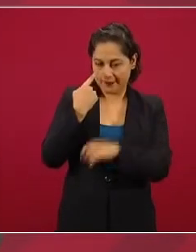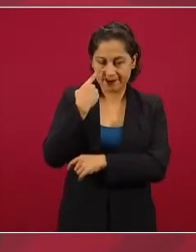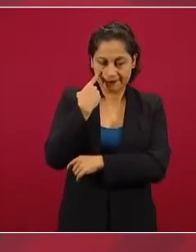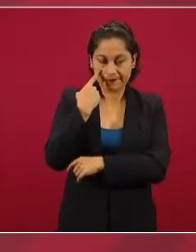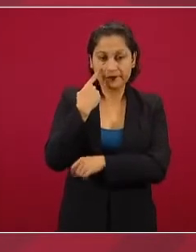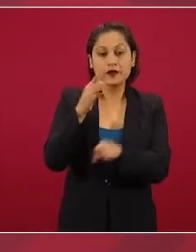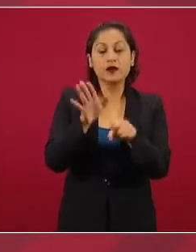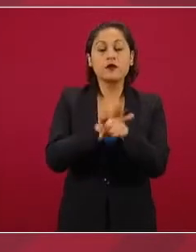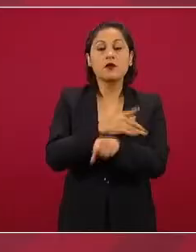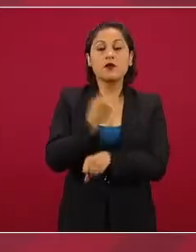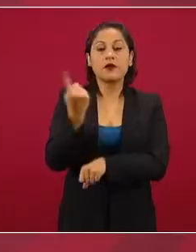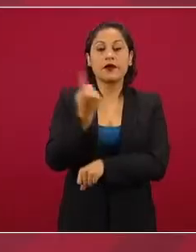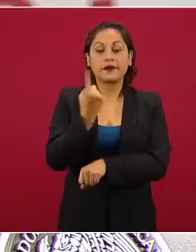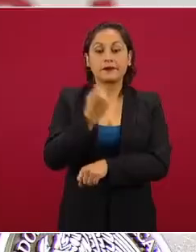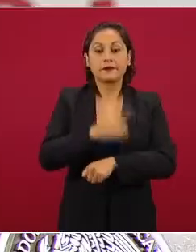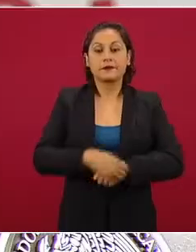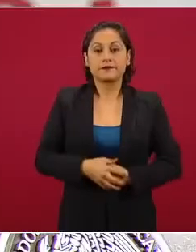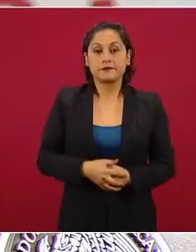si